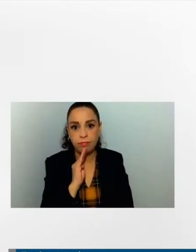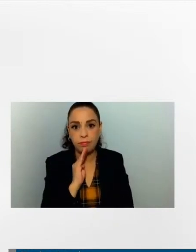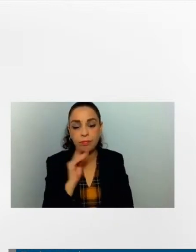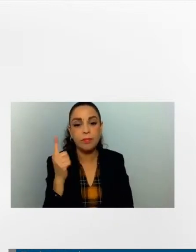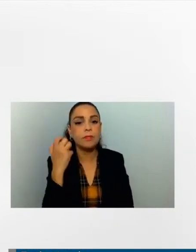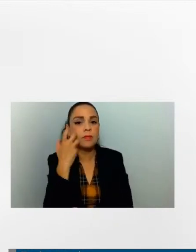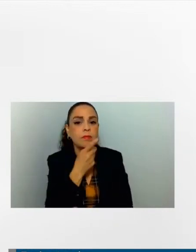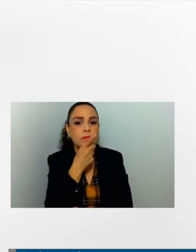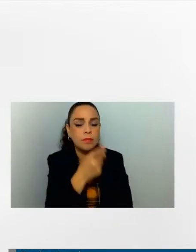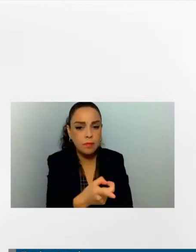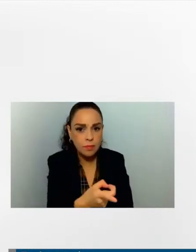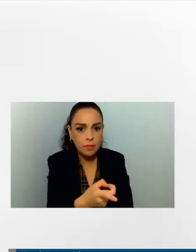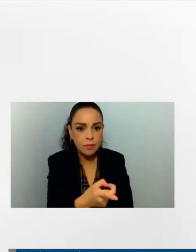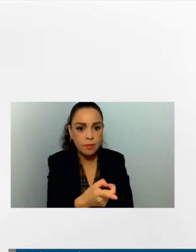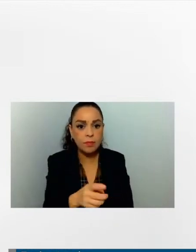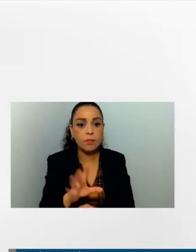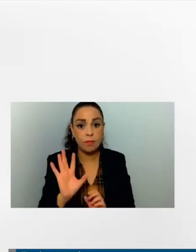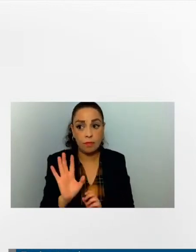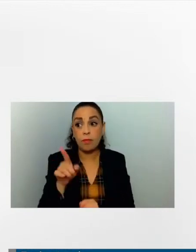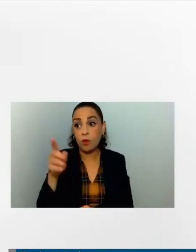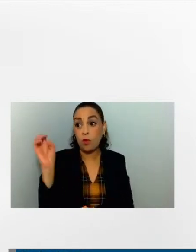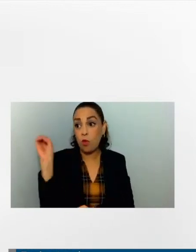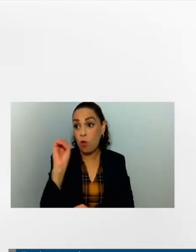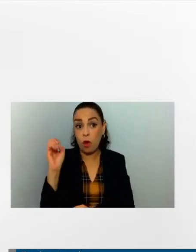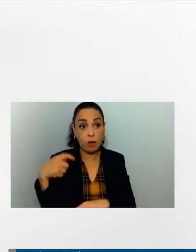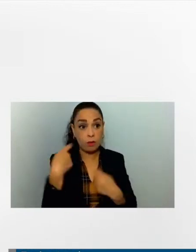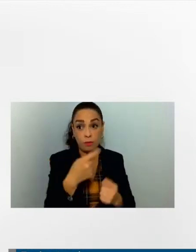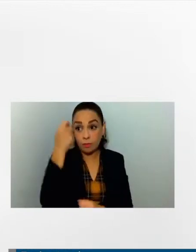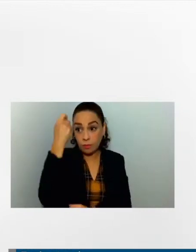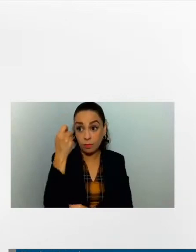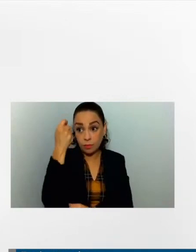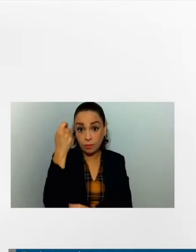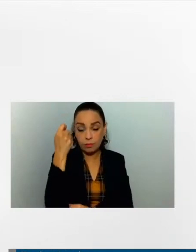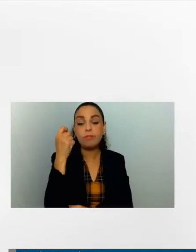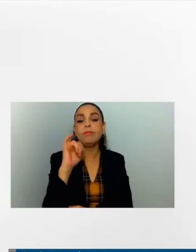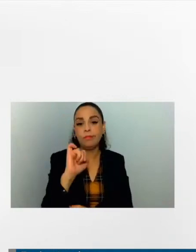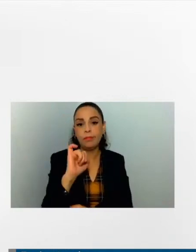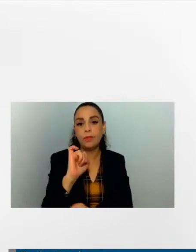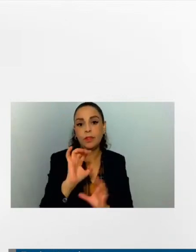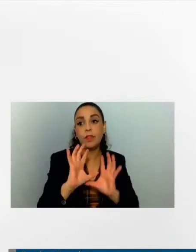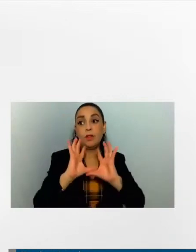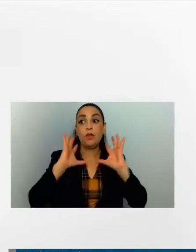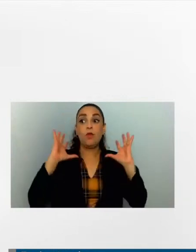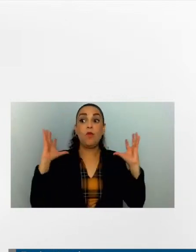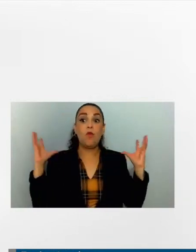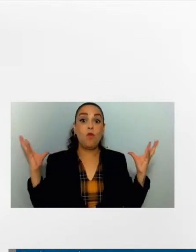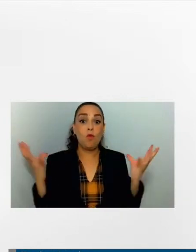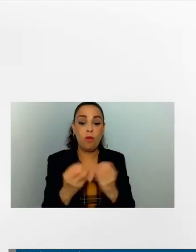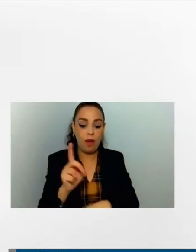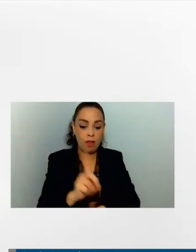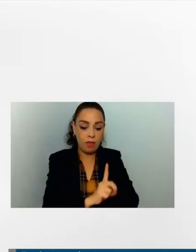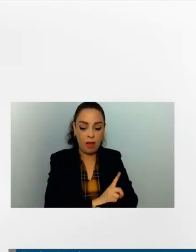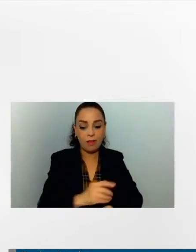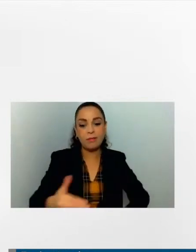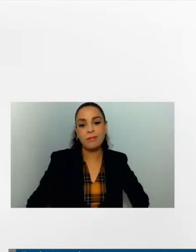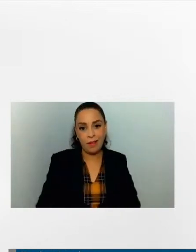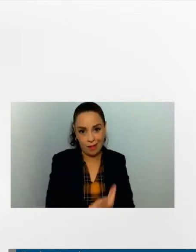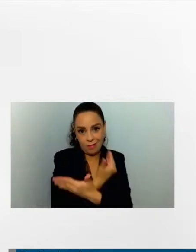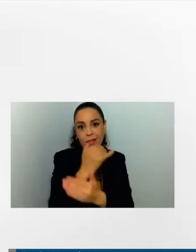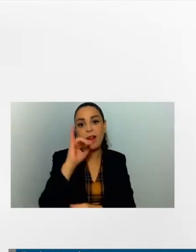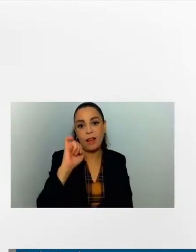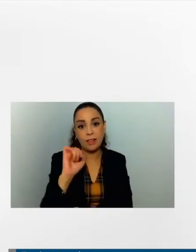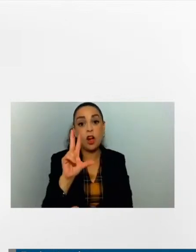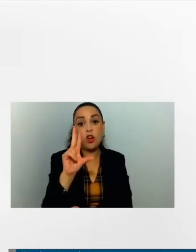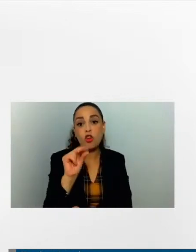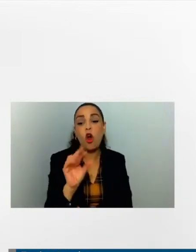que la deuda alimenticia inicia con el nacimiento, no con el reconocimiento de la paternidad, ¿no? Aunque pues la Corte nos